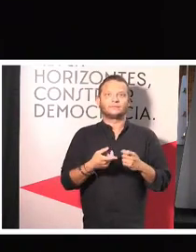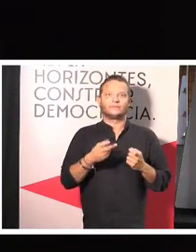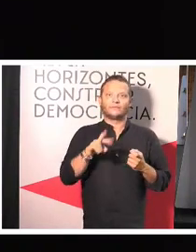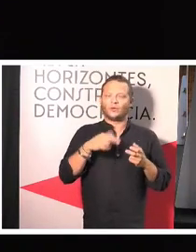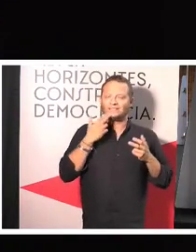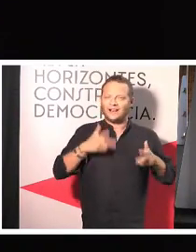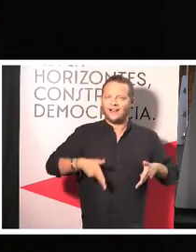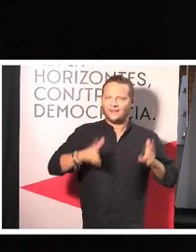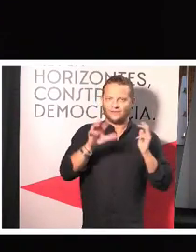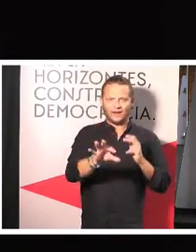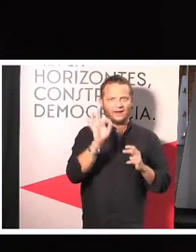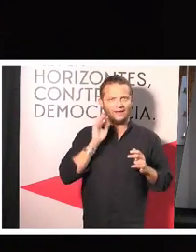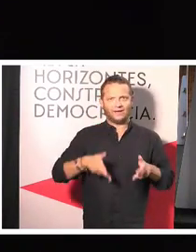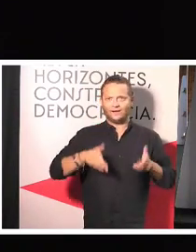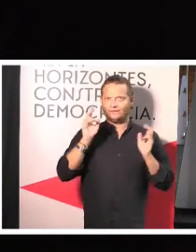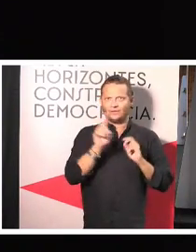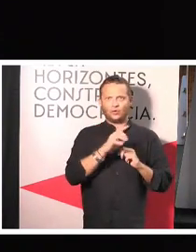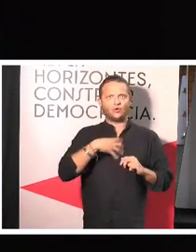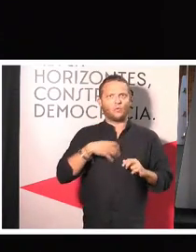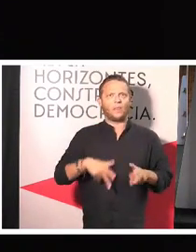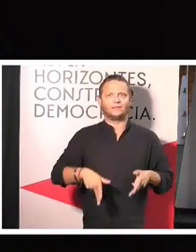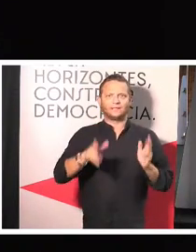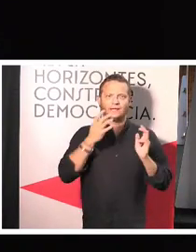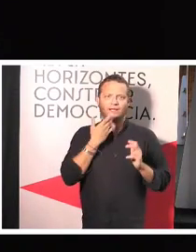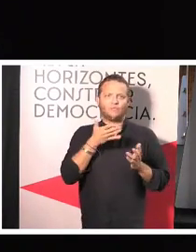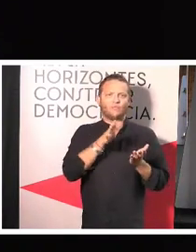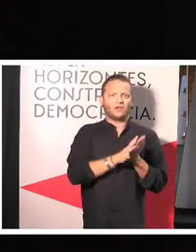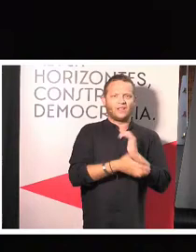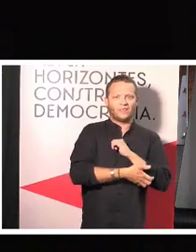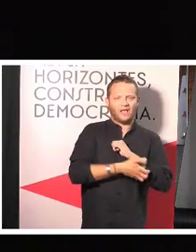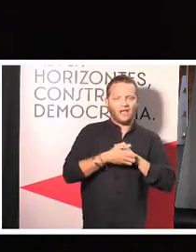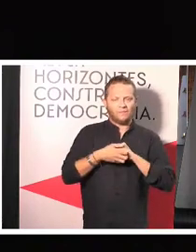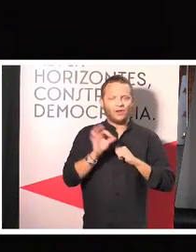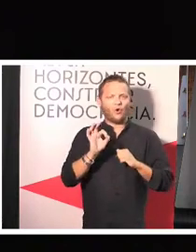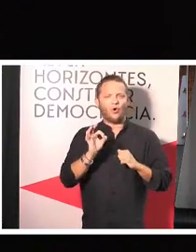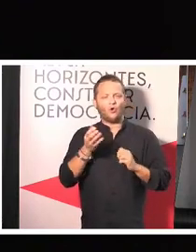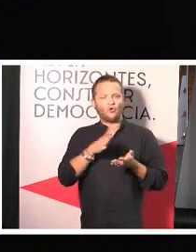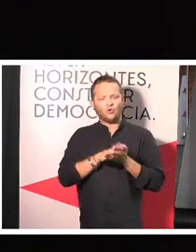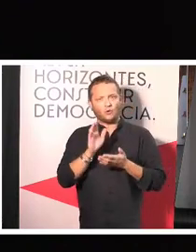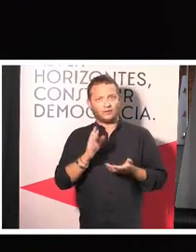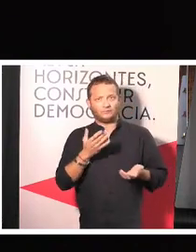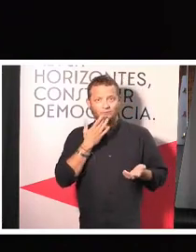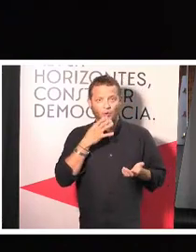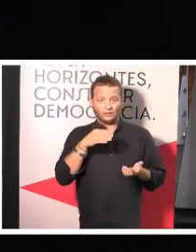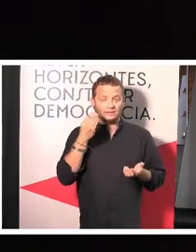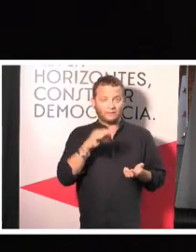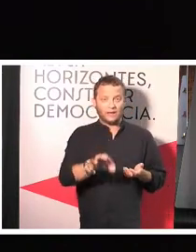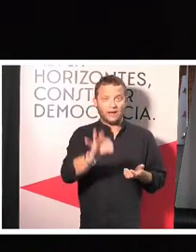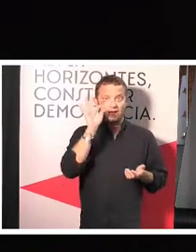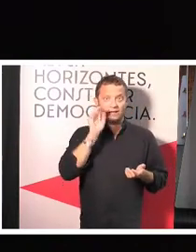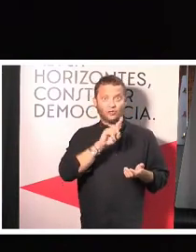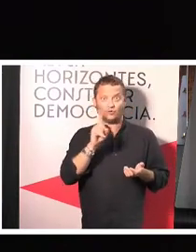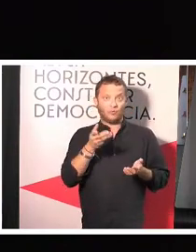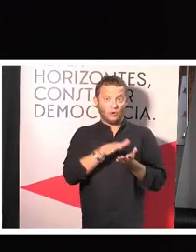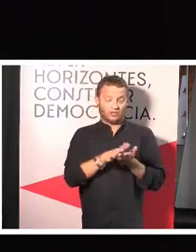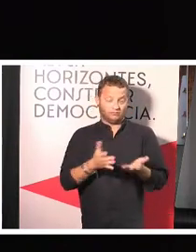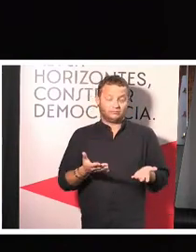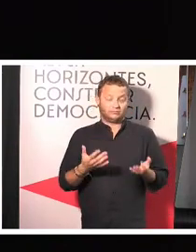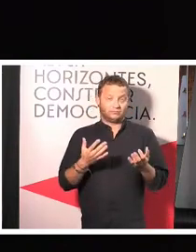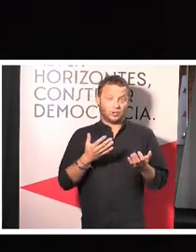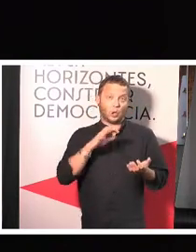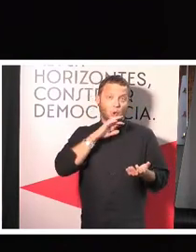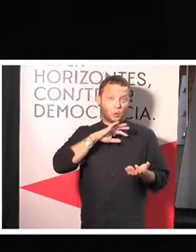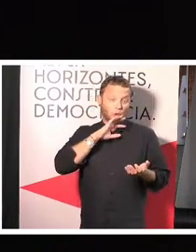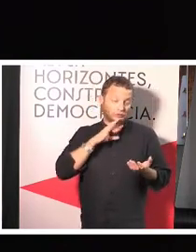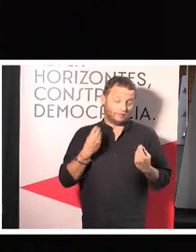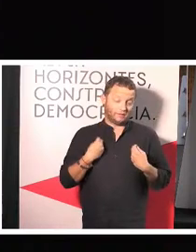está libre de elegir. No puedes elegir entre morirte de hambre o no morirte, porque la gente suele elegir no morirse de hambre, ¿no? Cosas